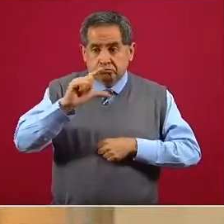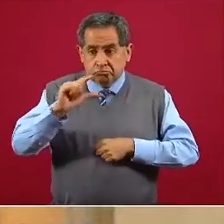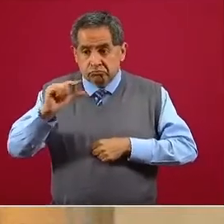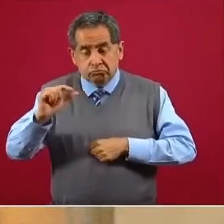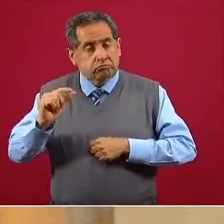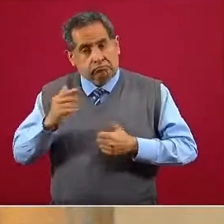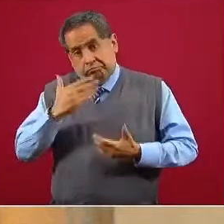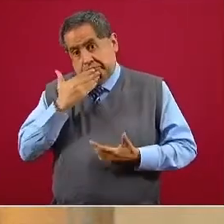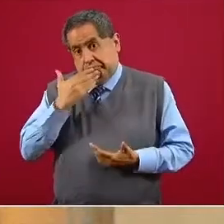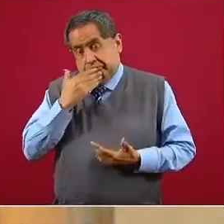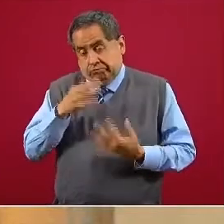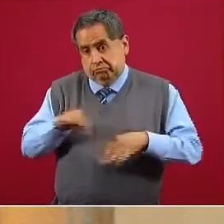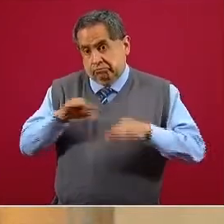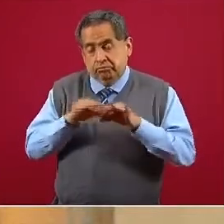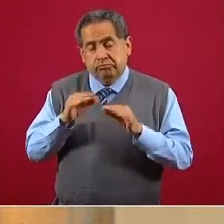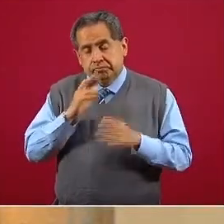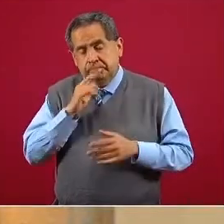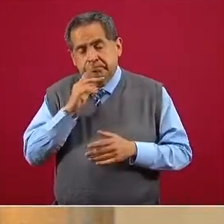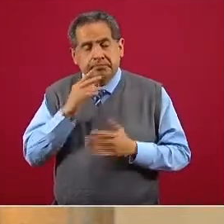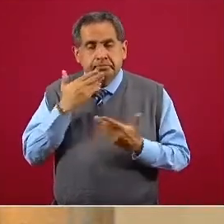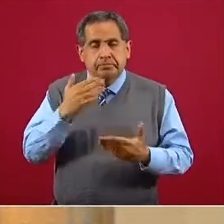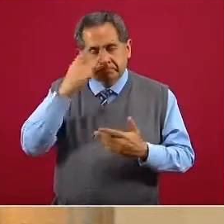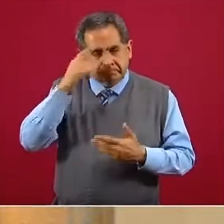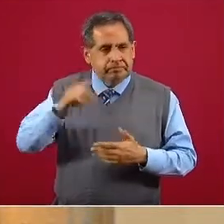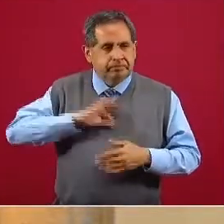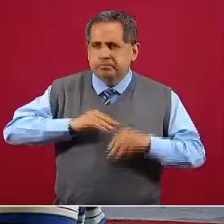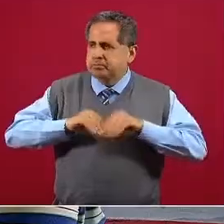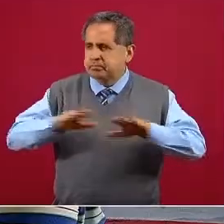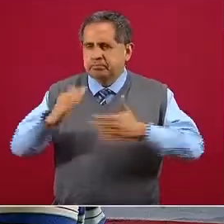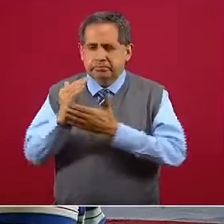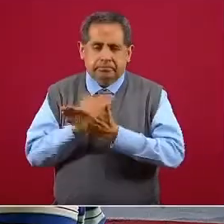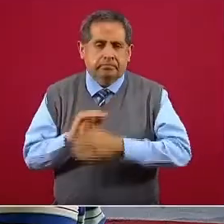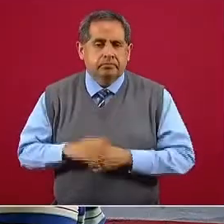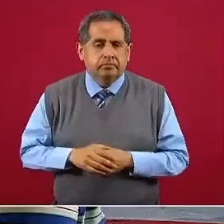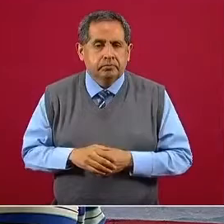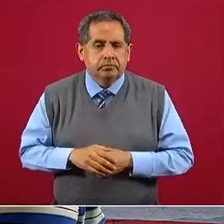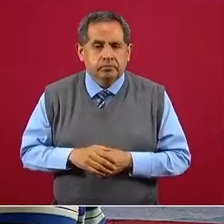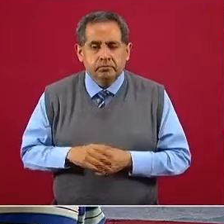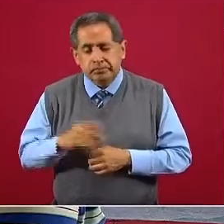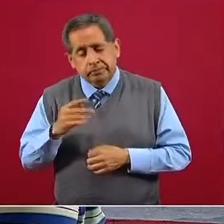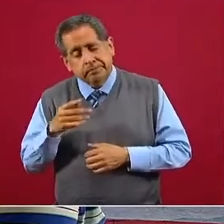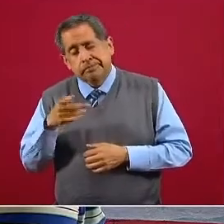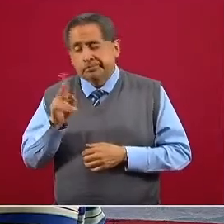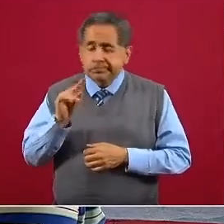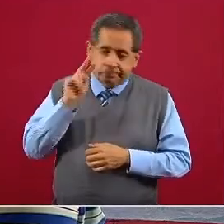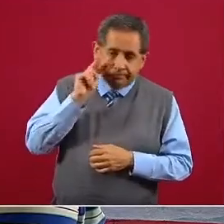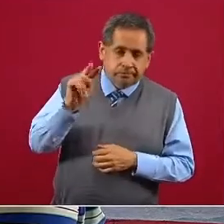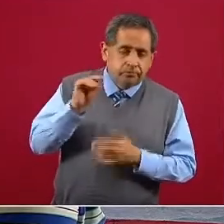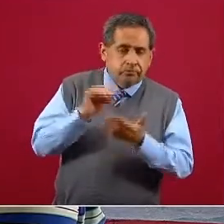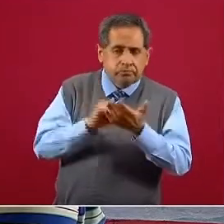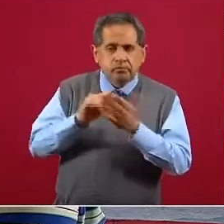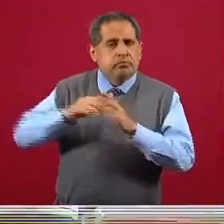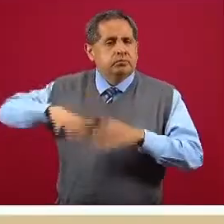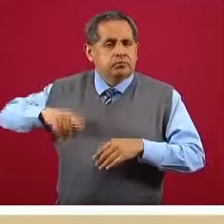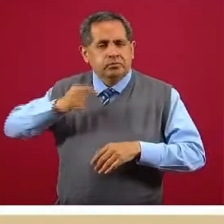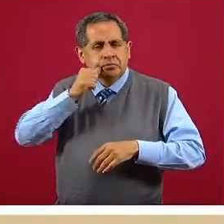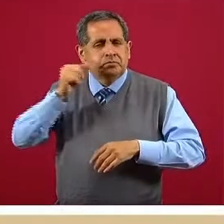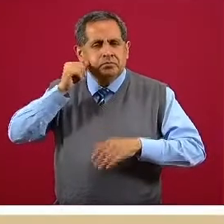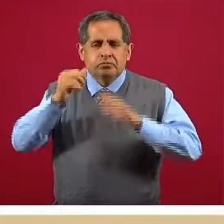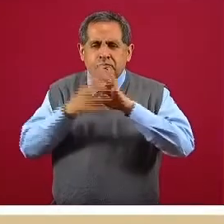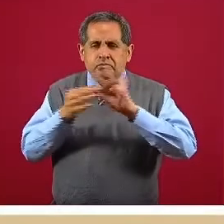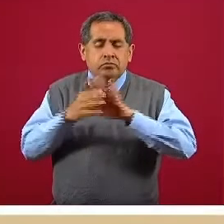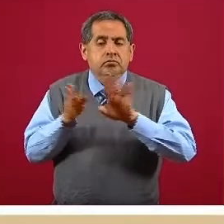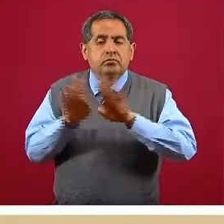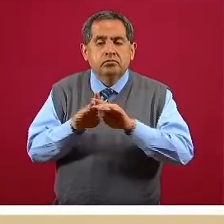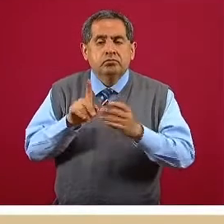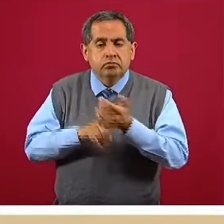una tendencia descendente en la presentación de la epidemia. Todavía continuamos viendo este efecto que comentábamos ayer,